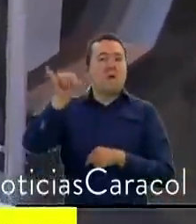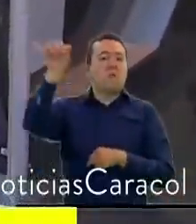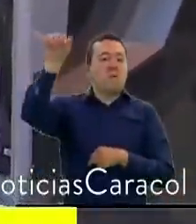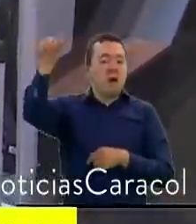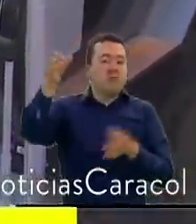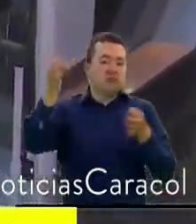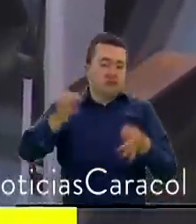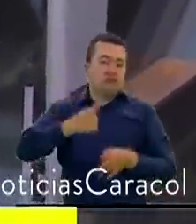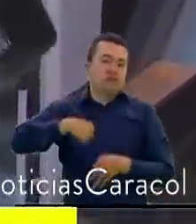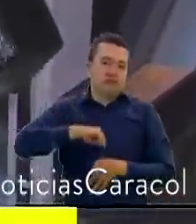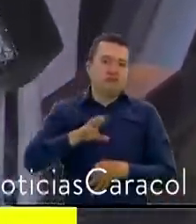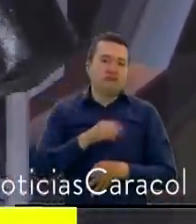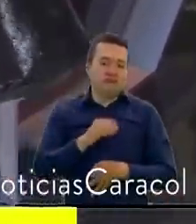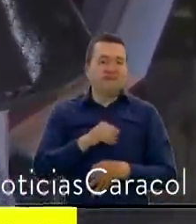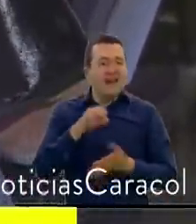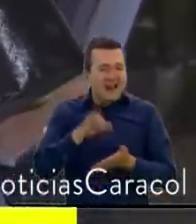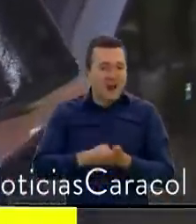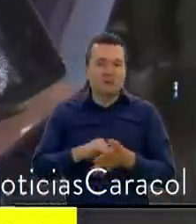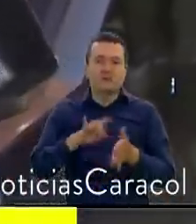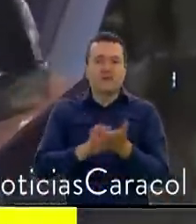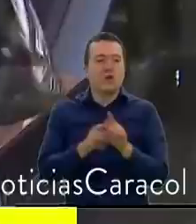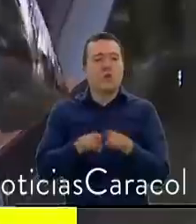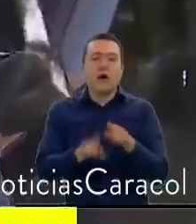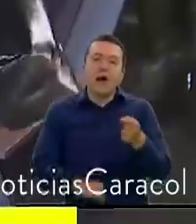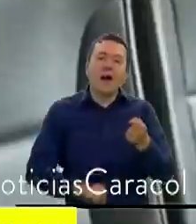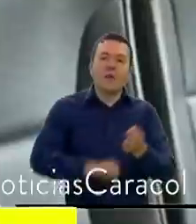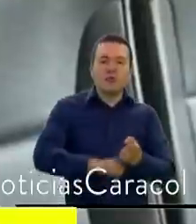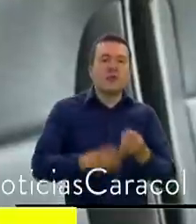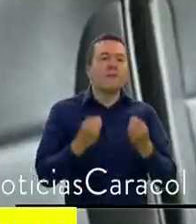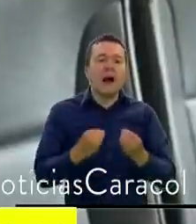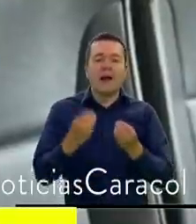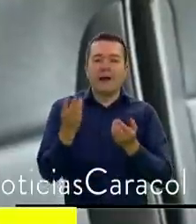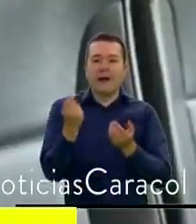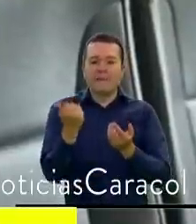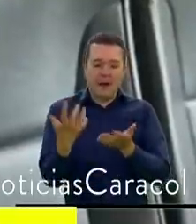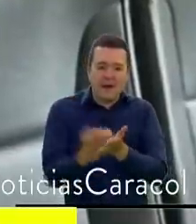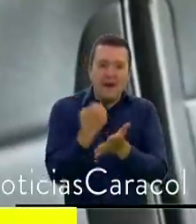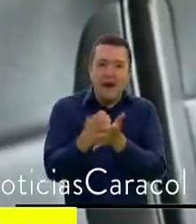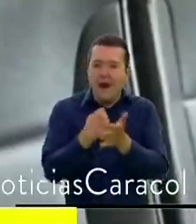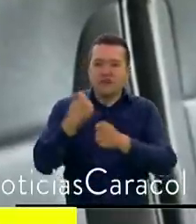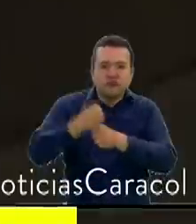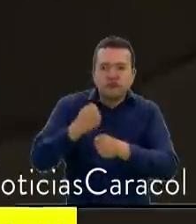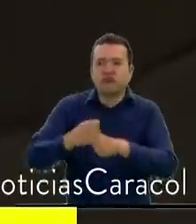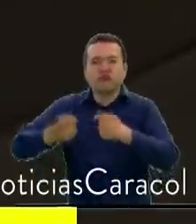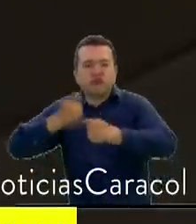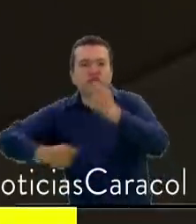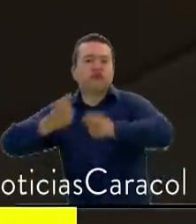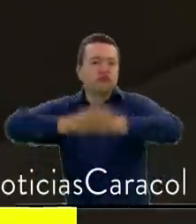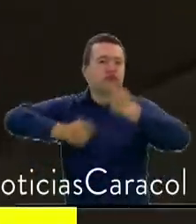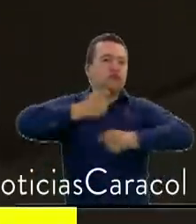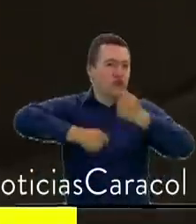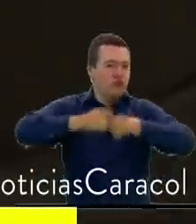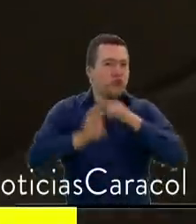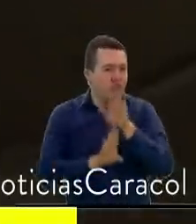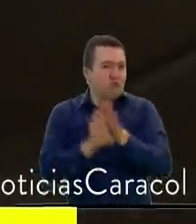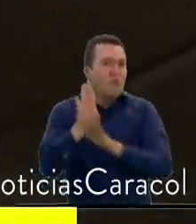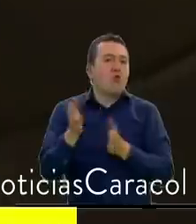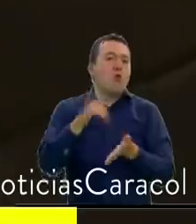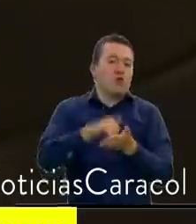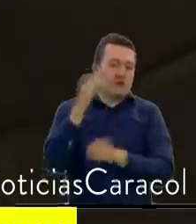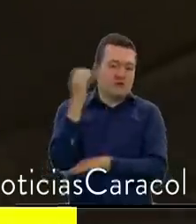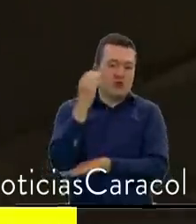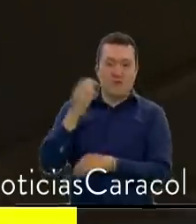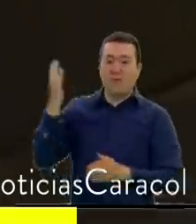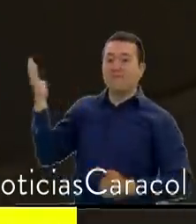Con esto vamos a ayudar a la reactivación económica y social de nuestro país. Laura López fue una de las pasajeras